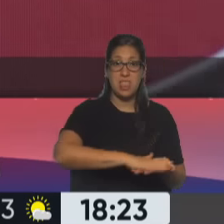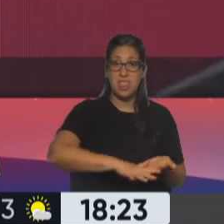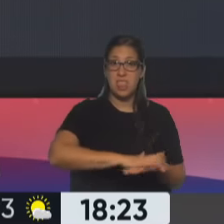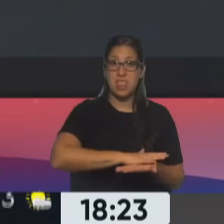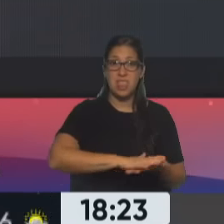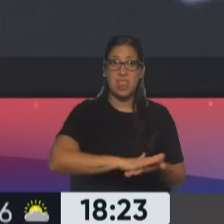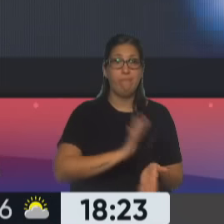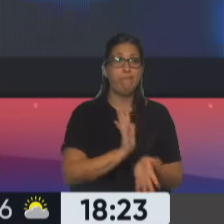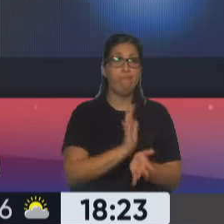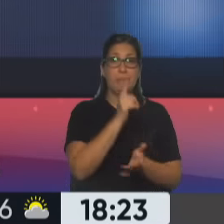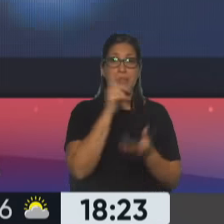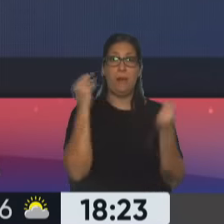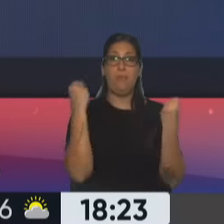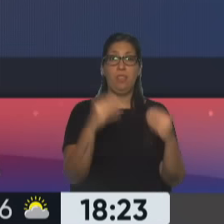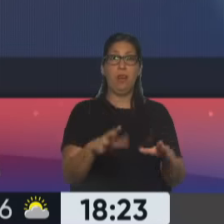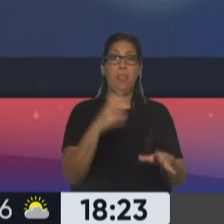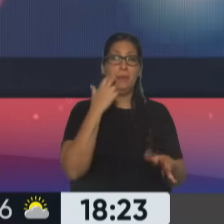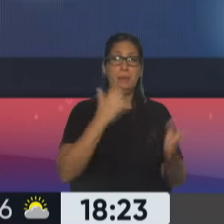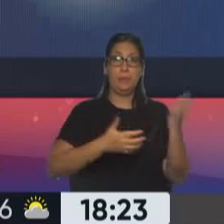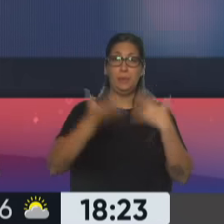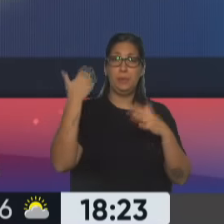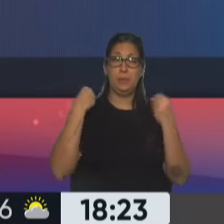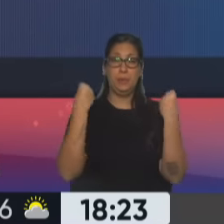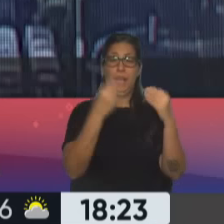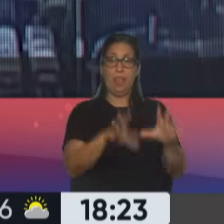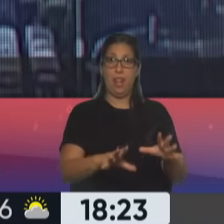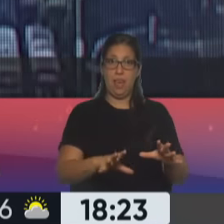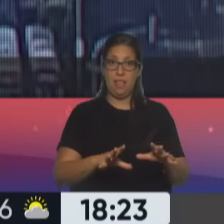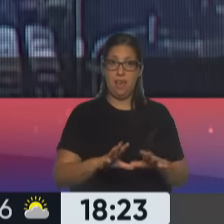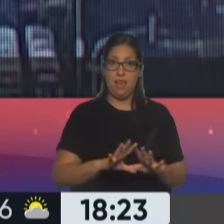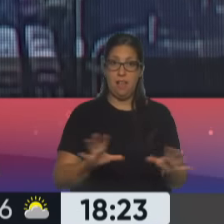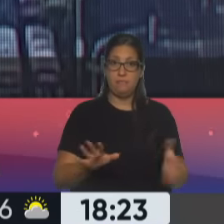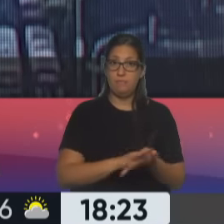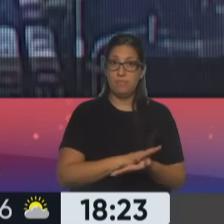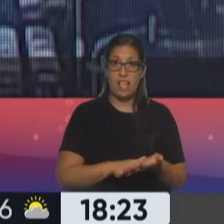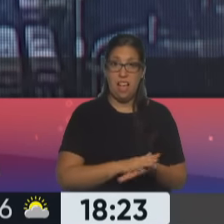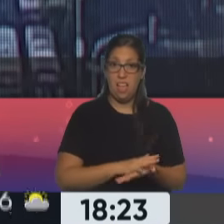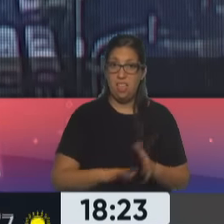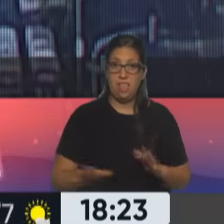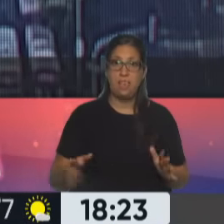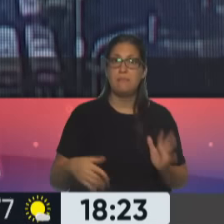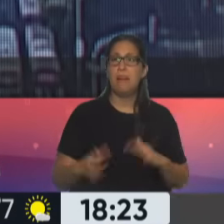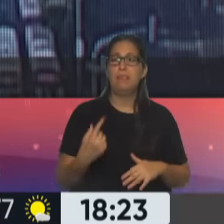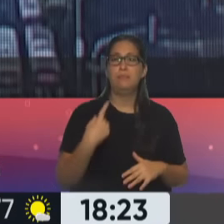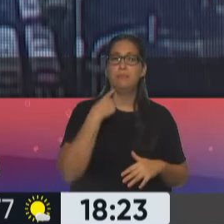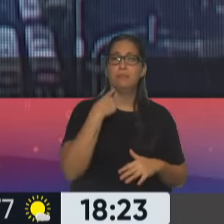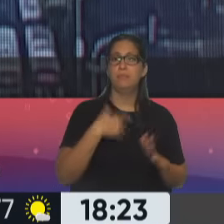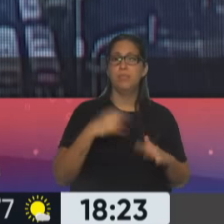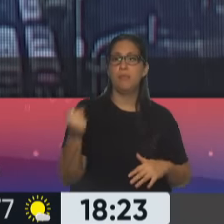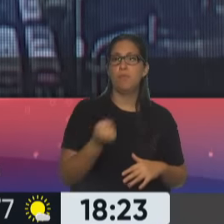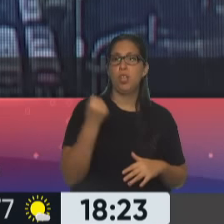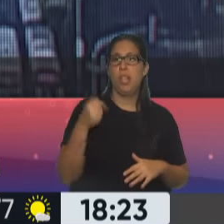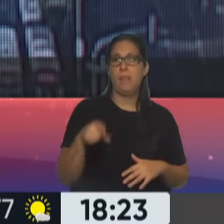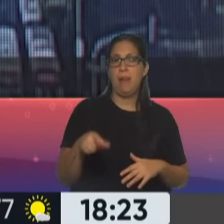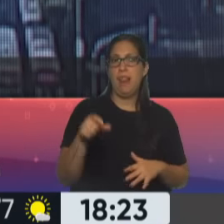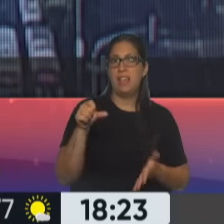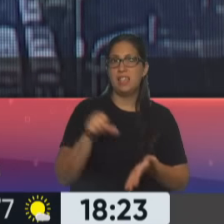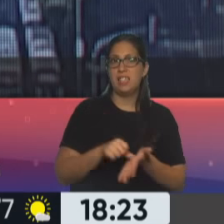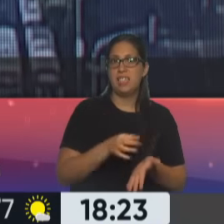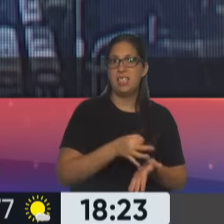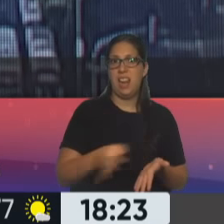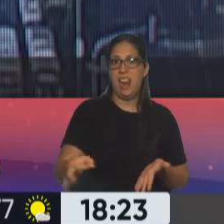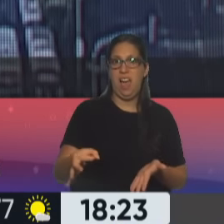gasolineras abandonadas en el tiempo. Impresionante. Sí. Y además empieza a afectar lo más importante para la isla, el turismo. Totalmente, ¿no? tal